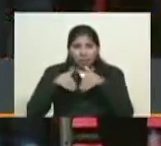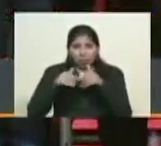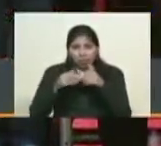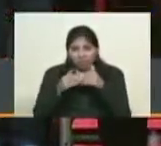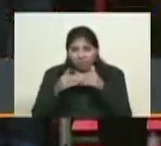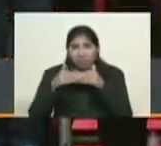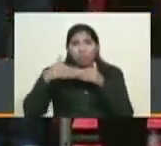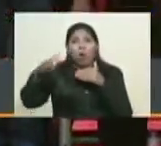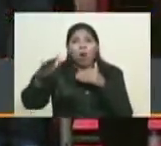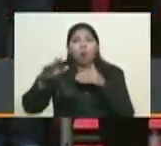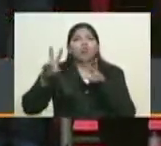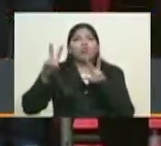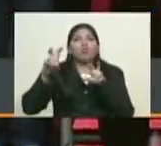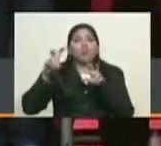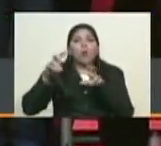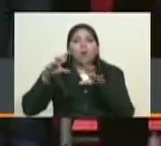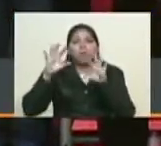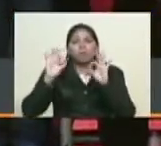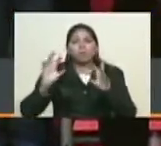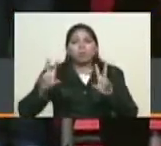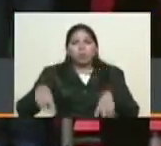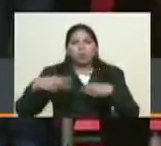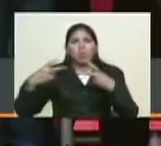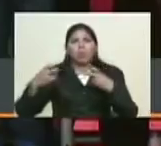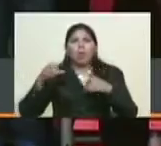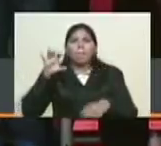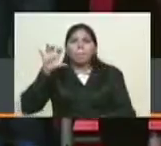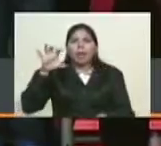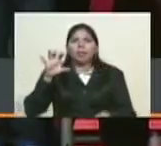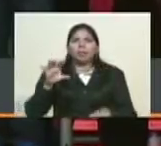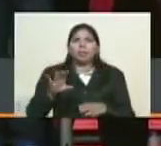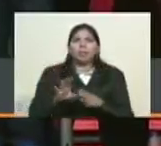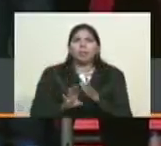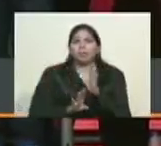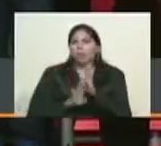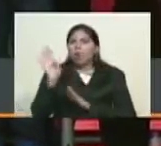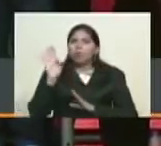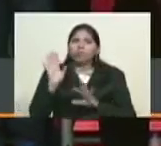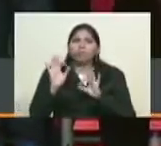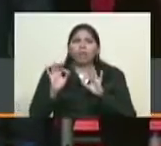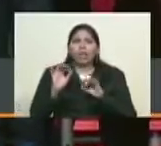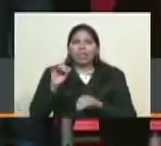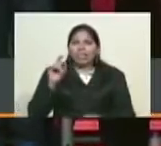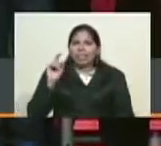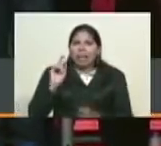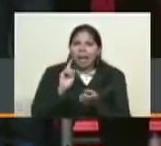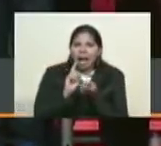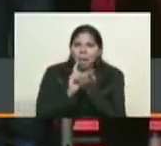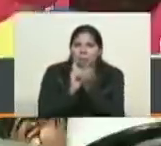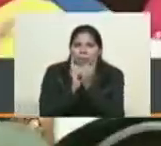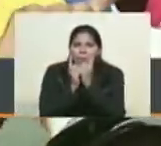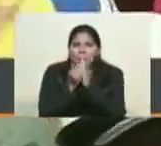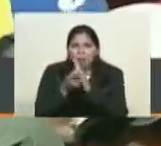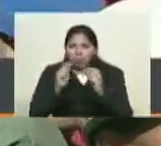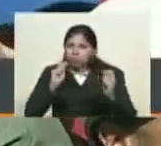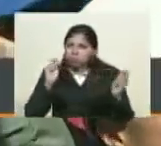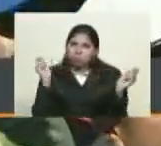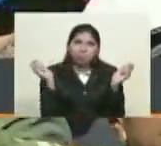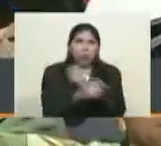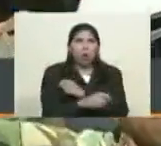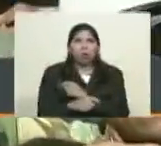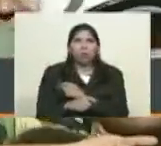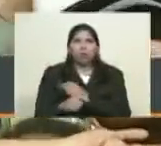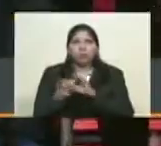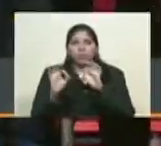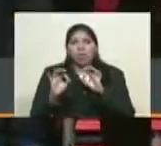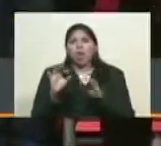tiempo histórico de renovación, de cambios necesarios en la revolución bolivariana para poder